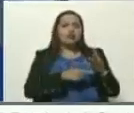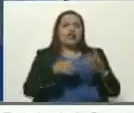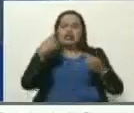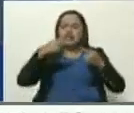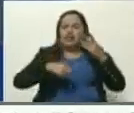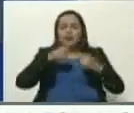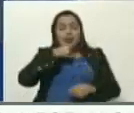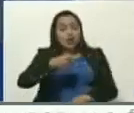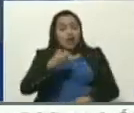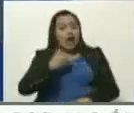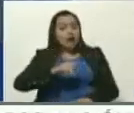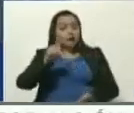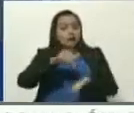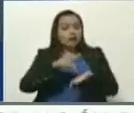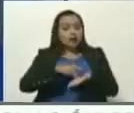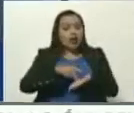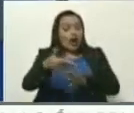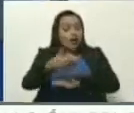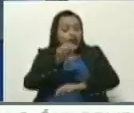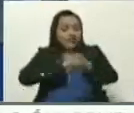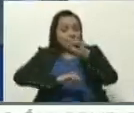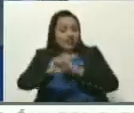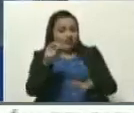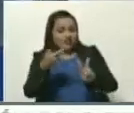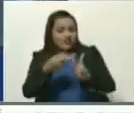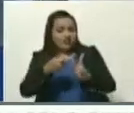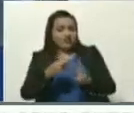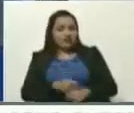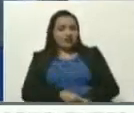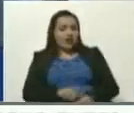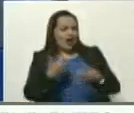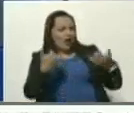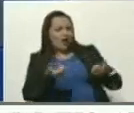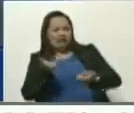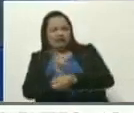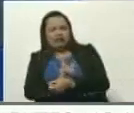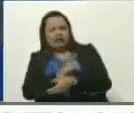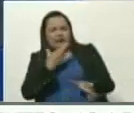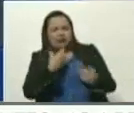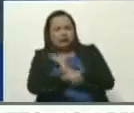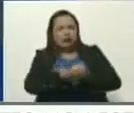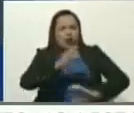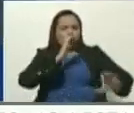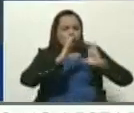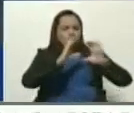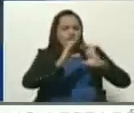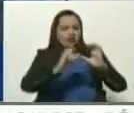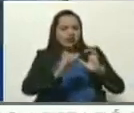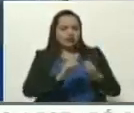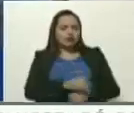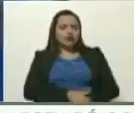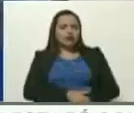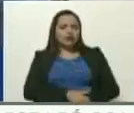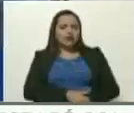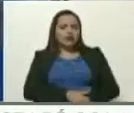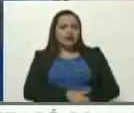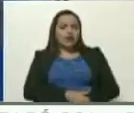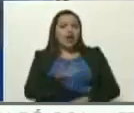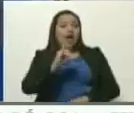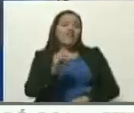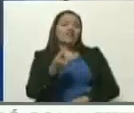largo etcétera. Bueno, ahorita hay una gran velocidad en las formas de comunicar. Hay una importante crisis de